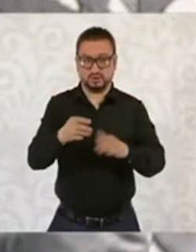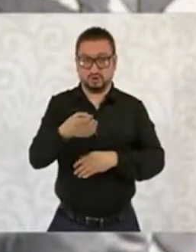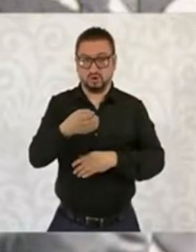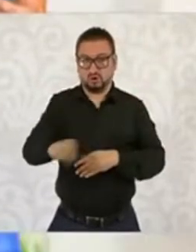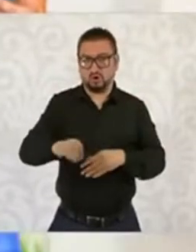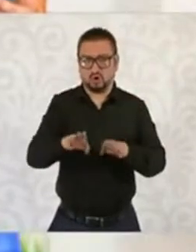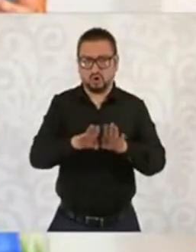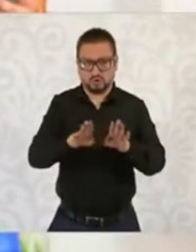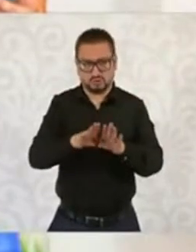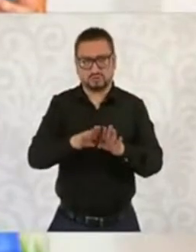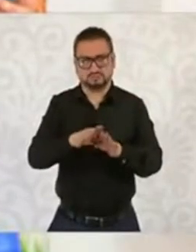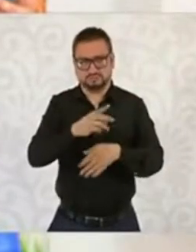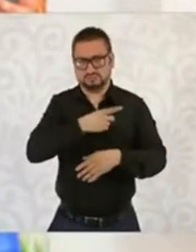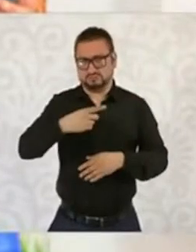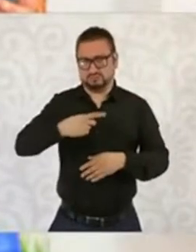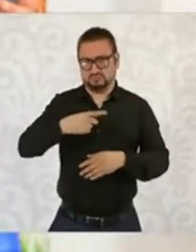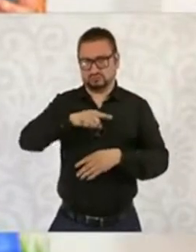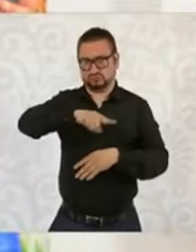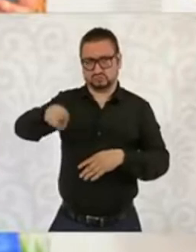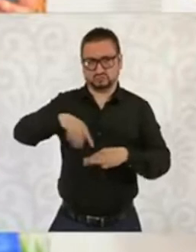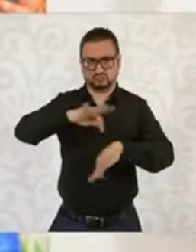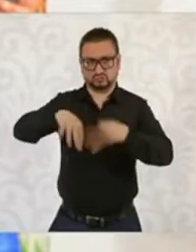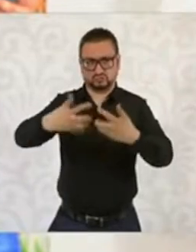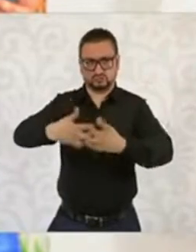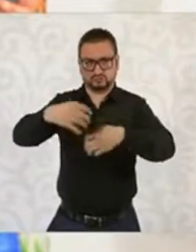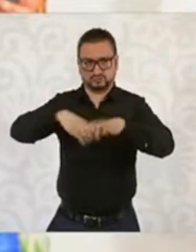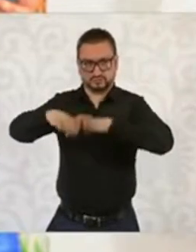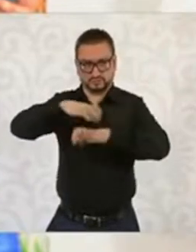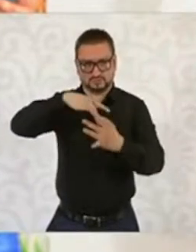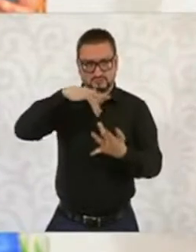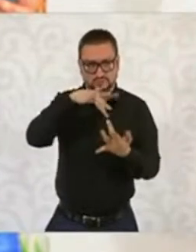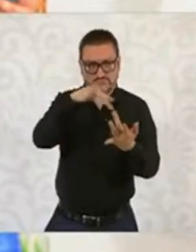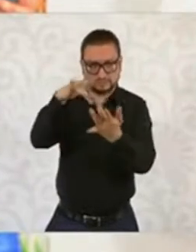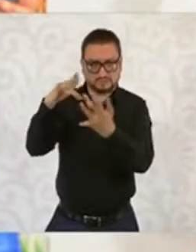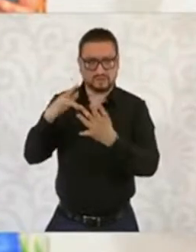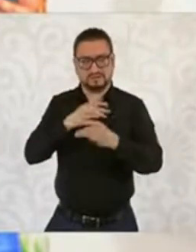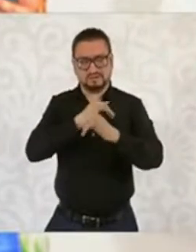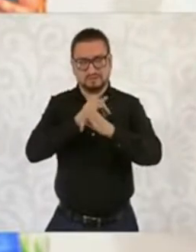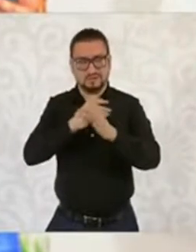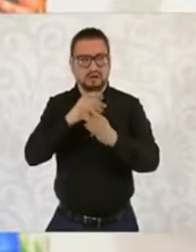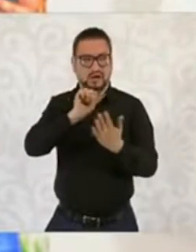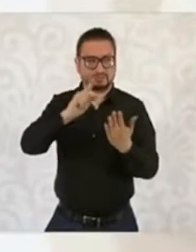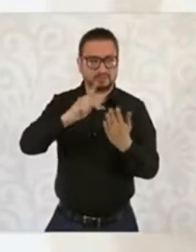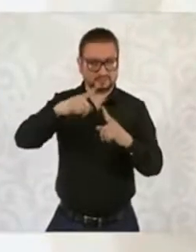obligatorio para las empresas de plataformas digitales.